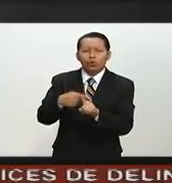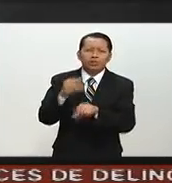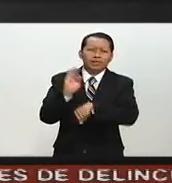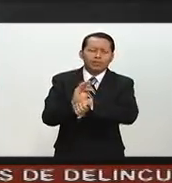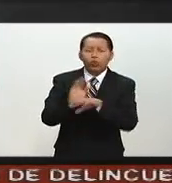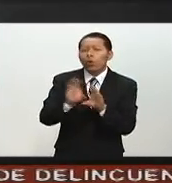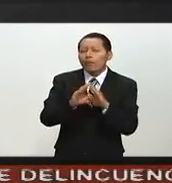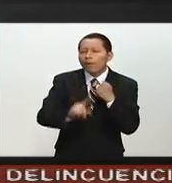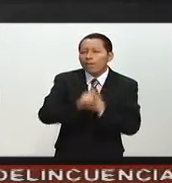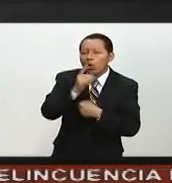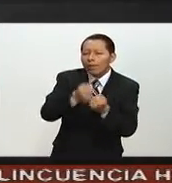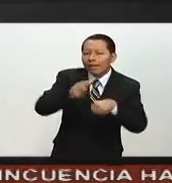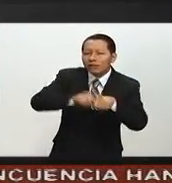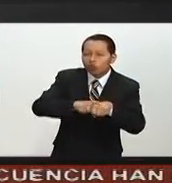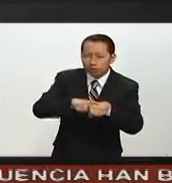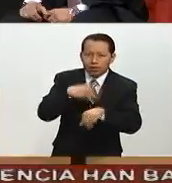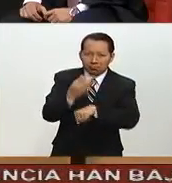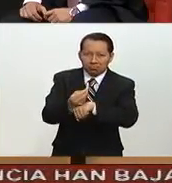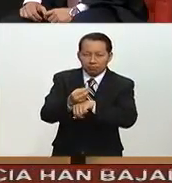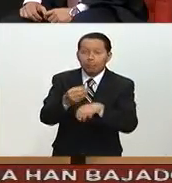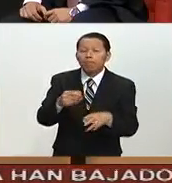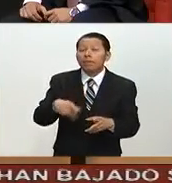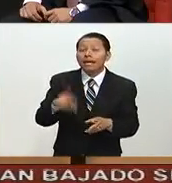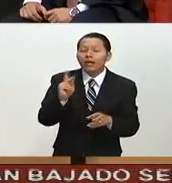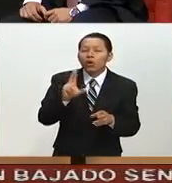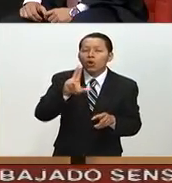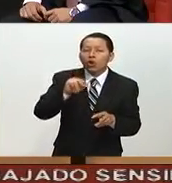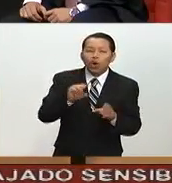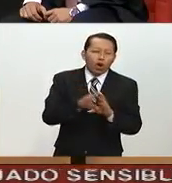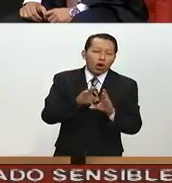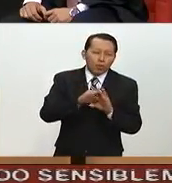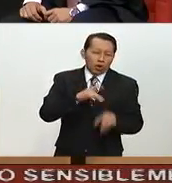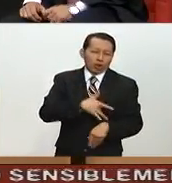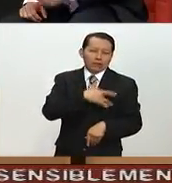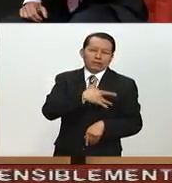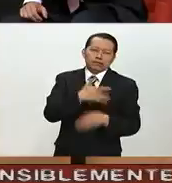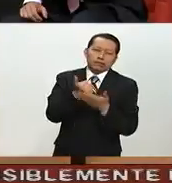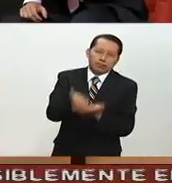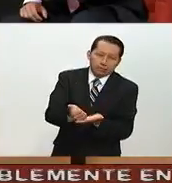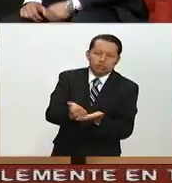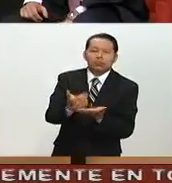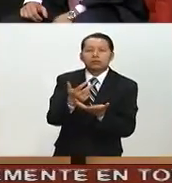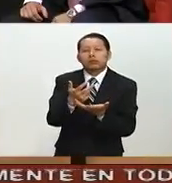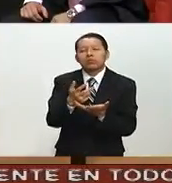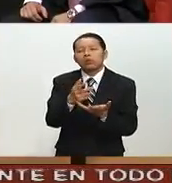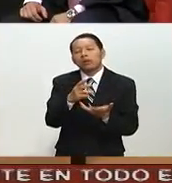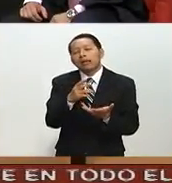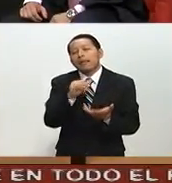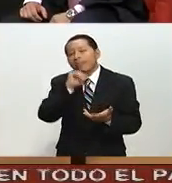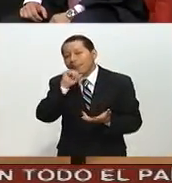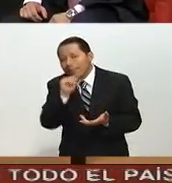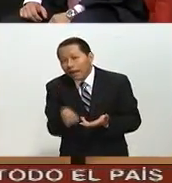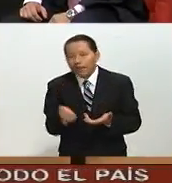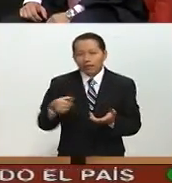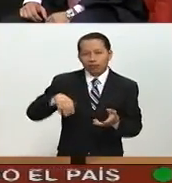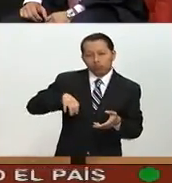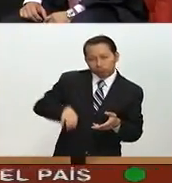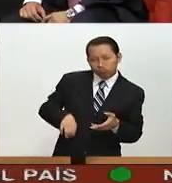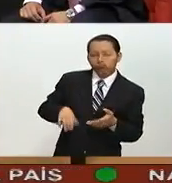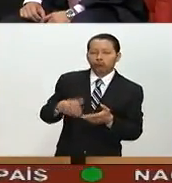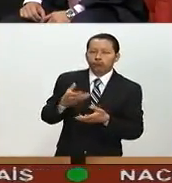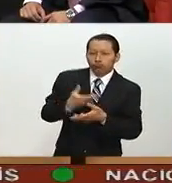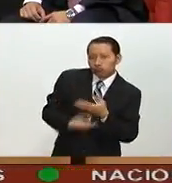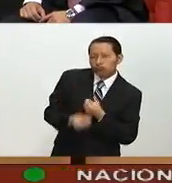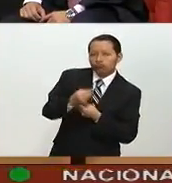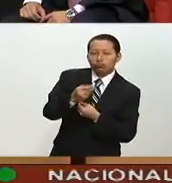una problemática social. Ahora, pero no lo hace como la filantropía, ¿no? Sin fines de lucro y dependiendo de donativos de terceros, sino